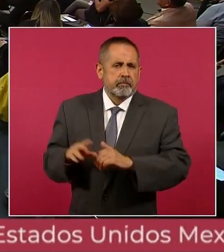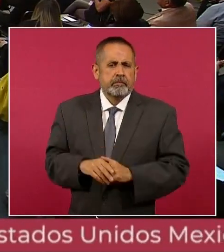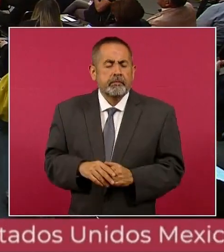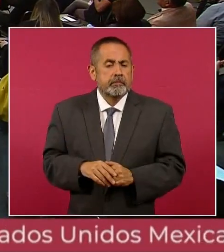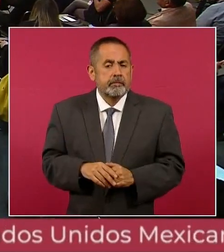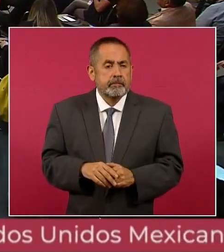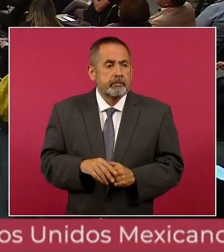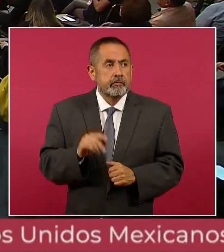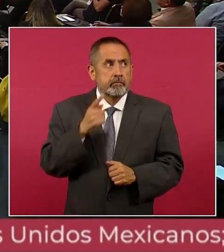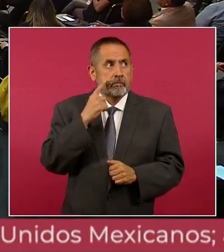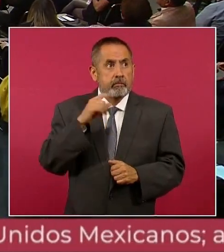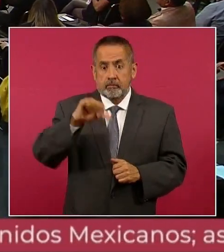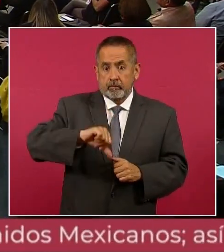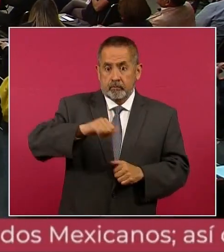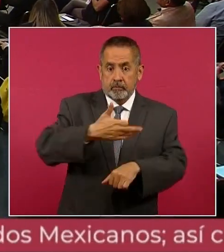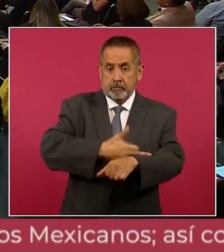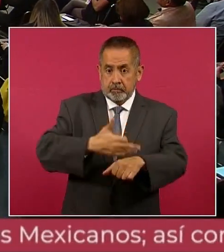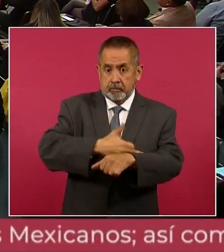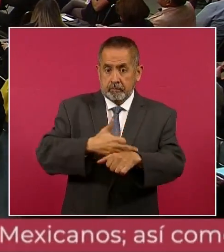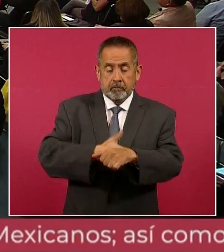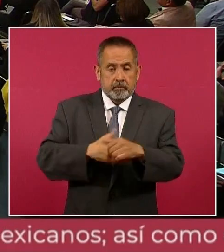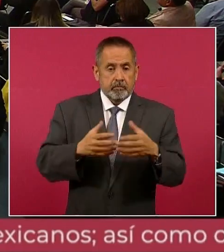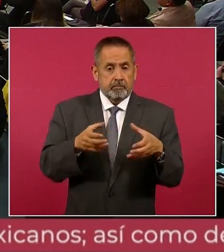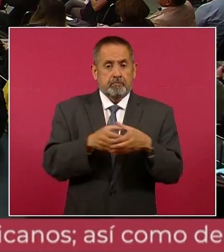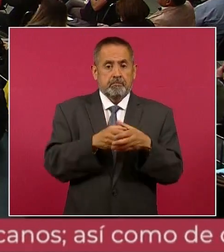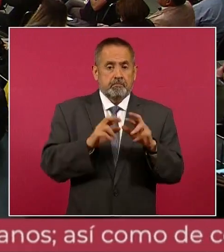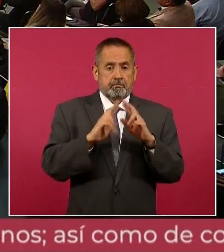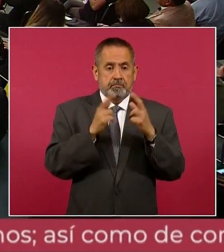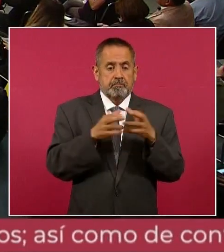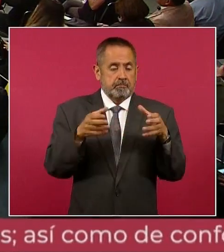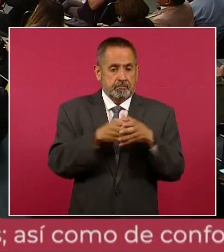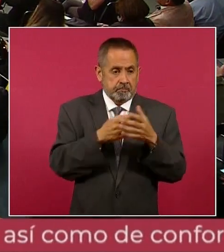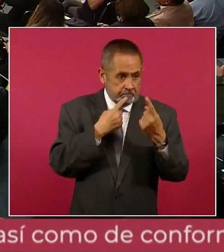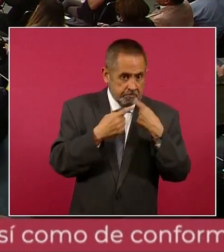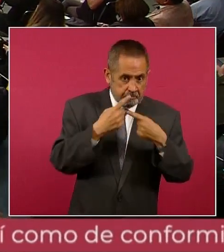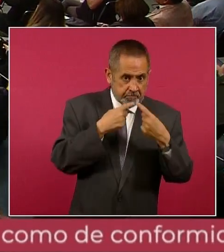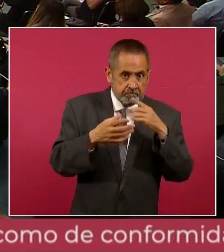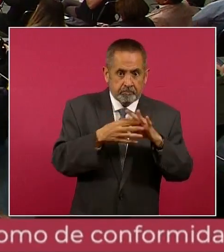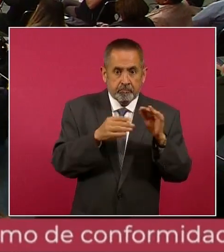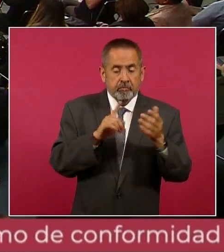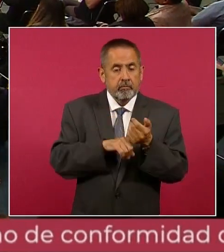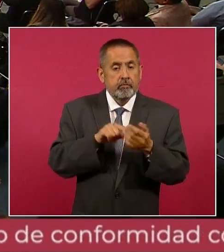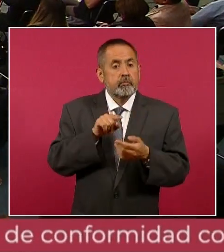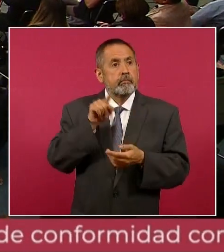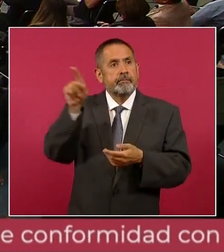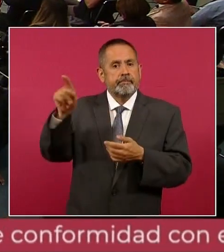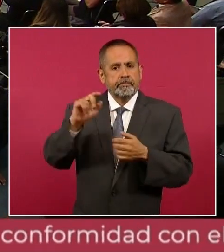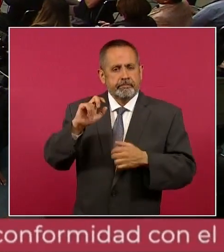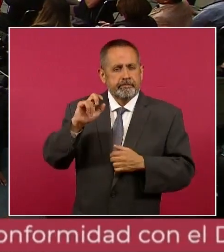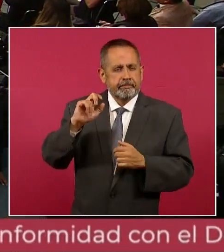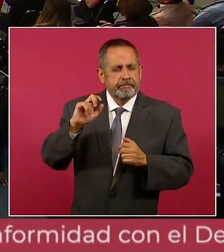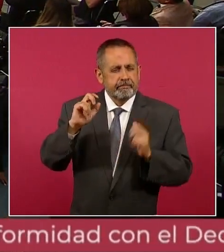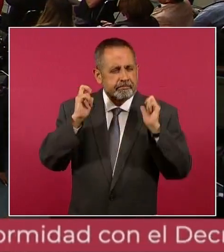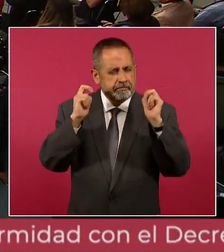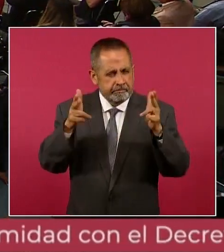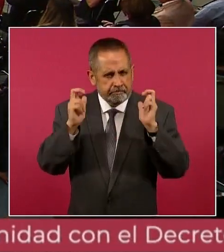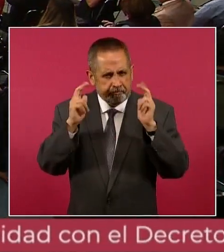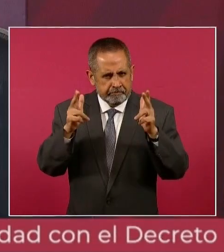tenemos una reunión hoy por la tarde allá en Chiapas